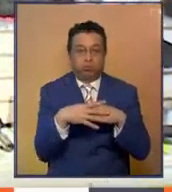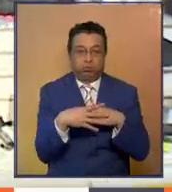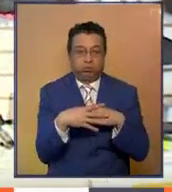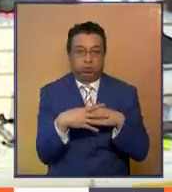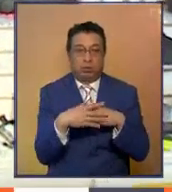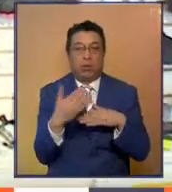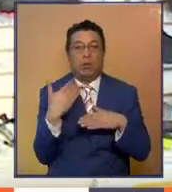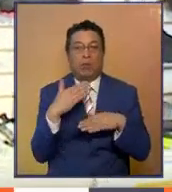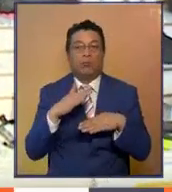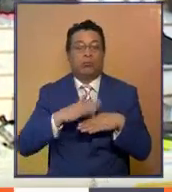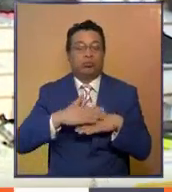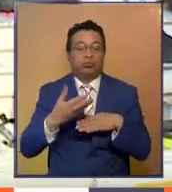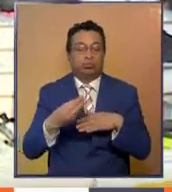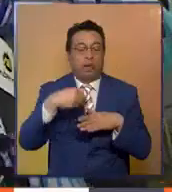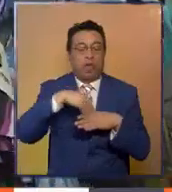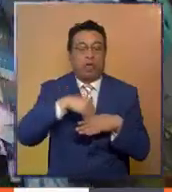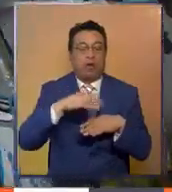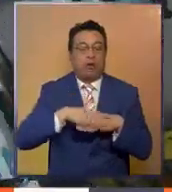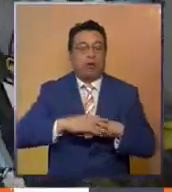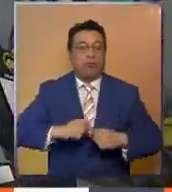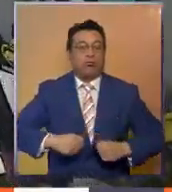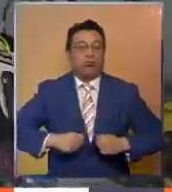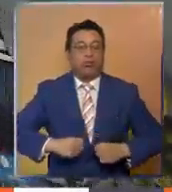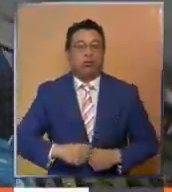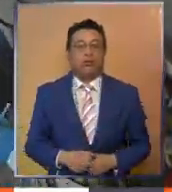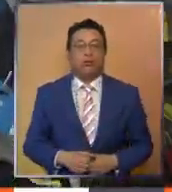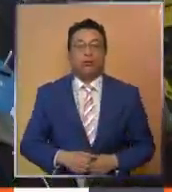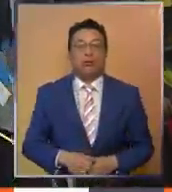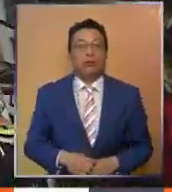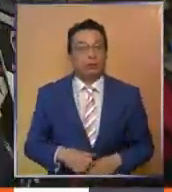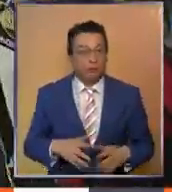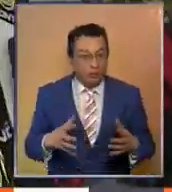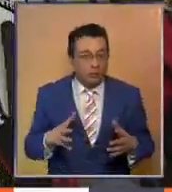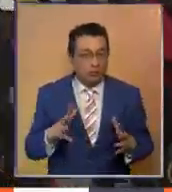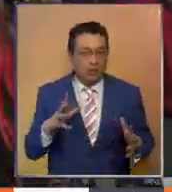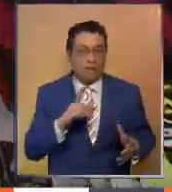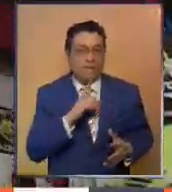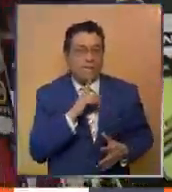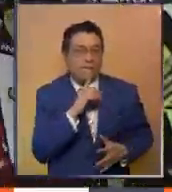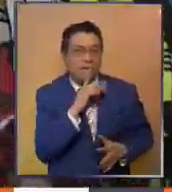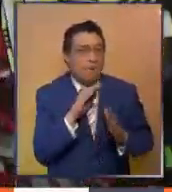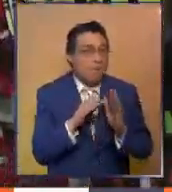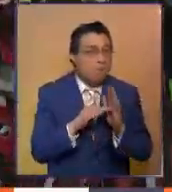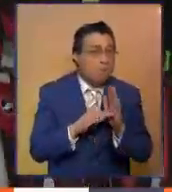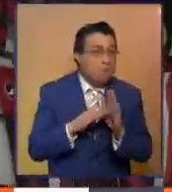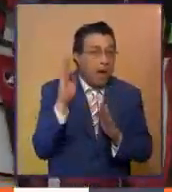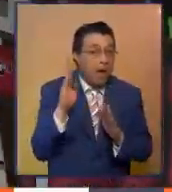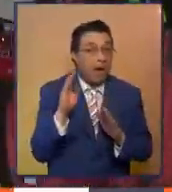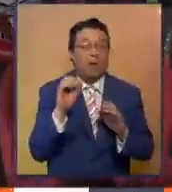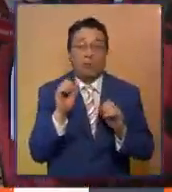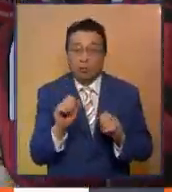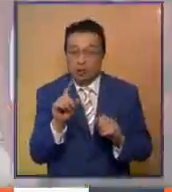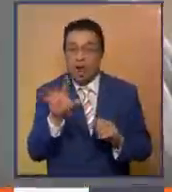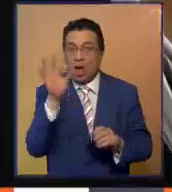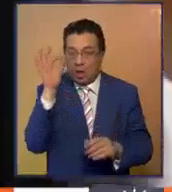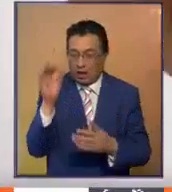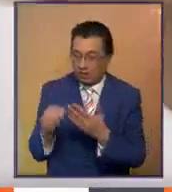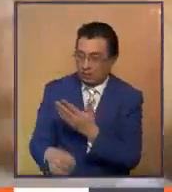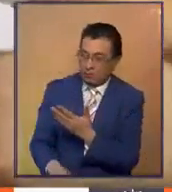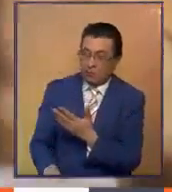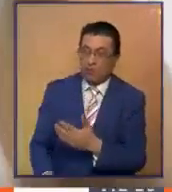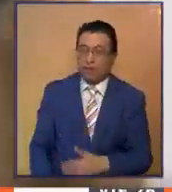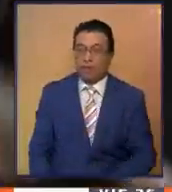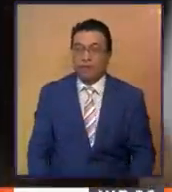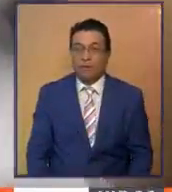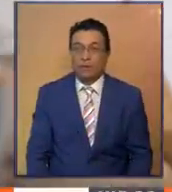que tu cuerpo esté mucho más temperado. Si nos ponemos todavía más exigentes con la tecnología, nos encontramos con esto. Funciona